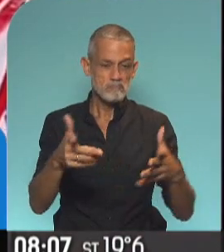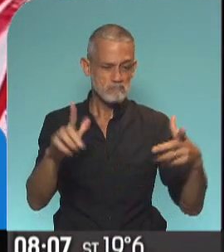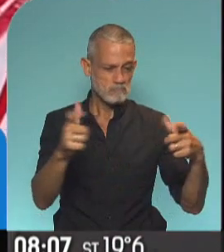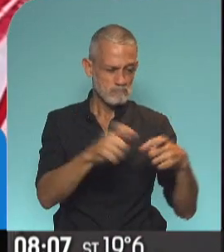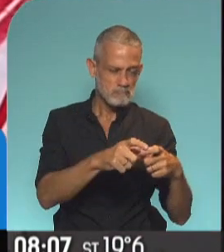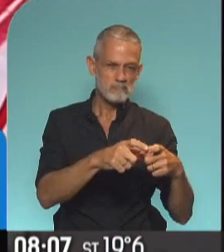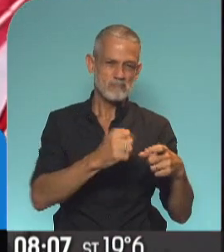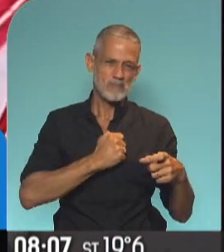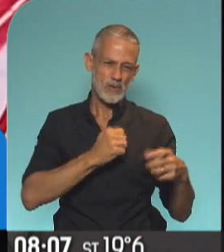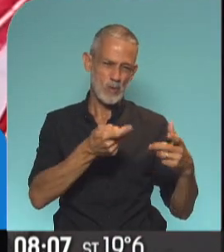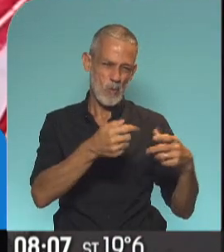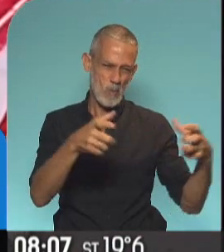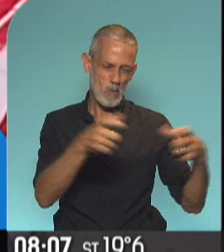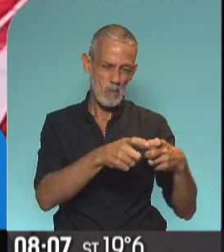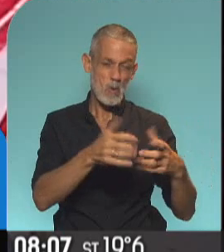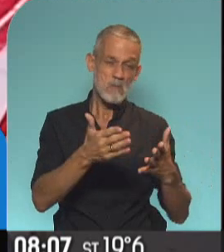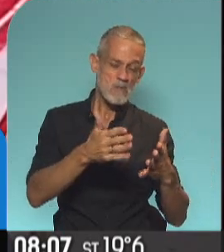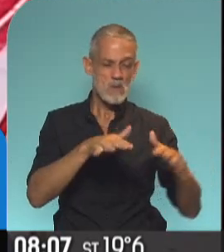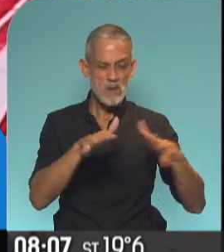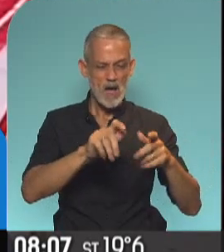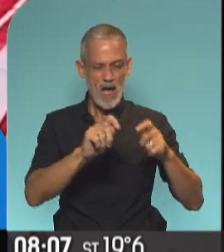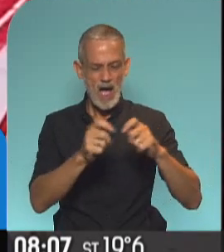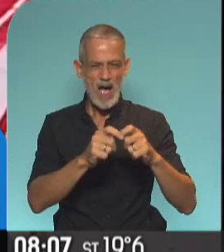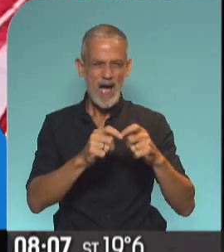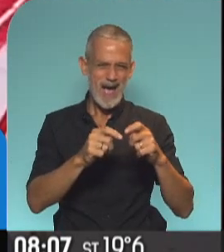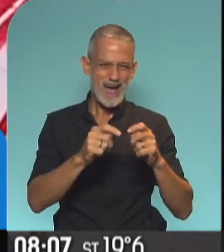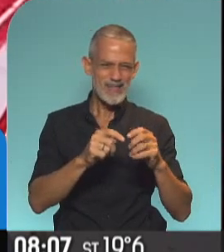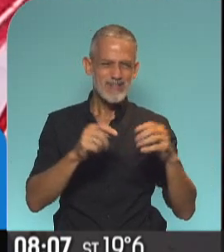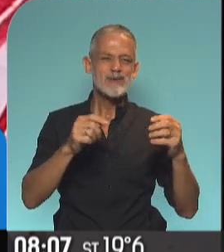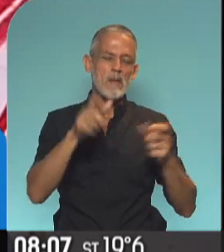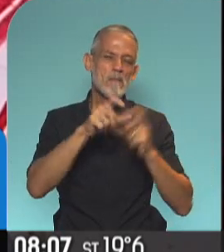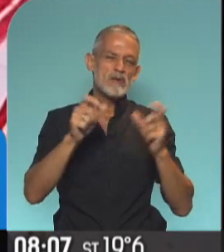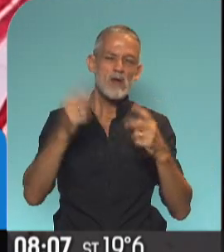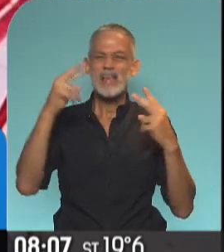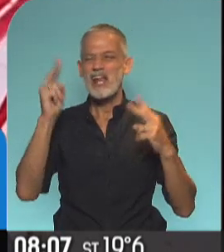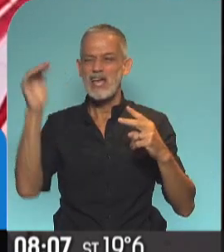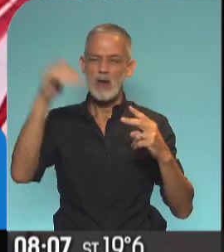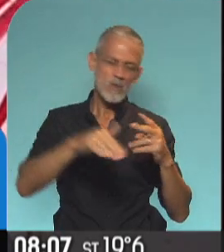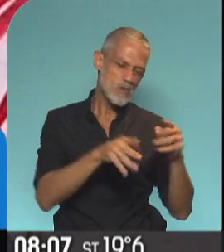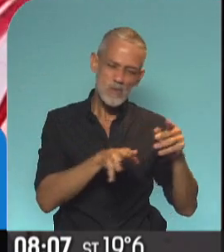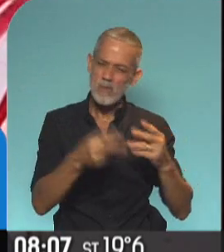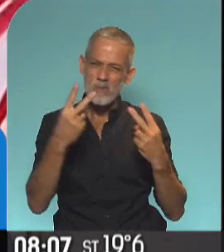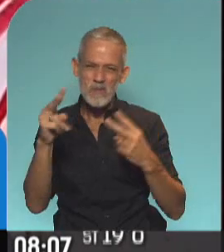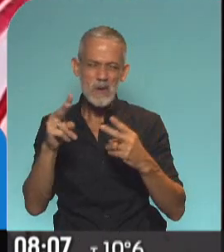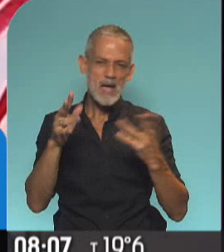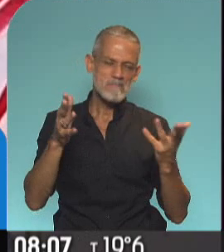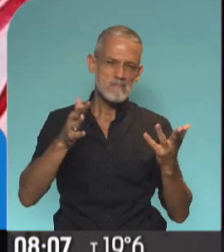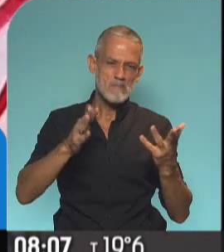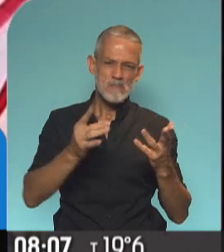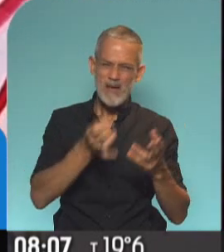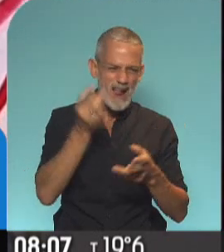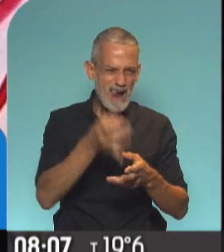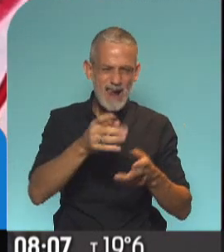Después toda esta situación fue transformándose con corrientes migratorias que han dejado y que permanentemente hostigan a